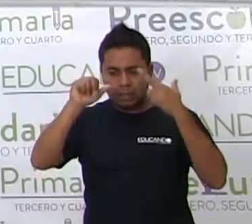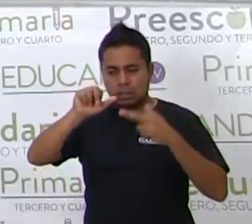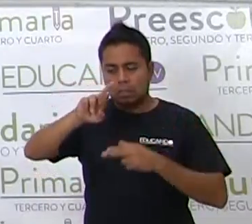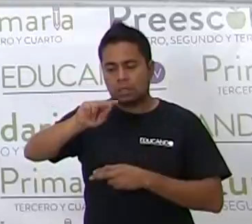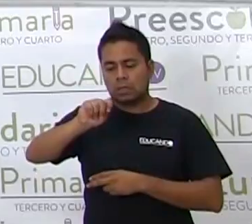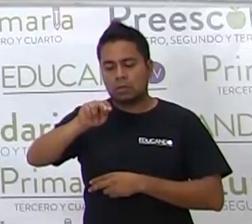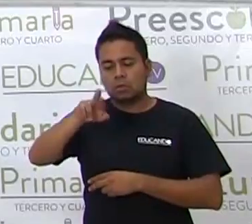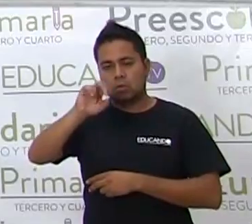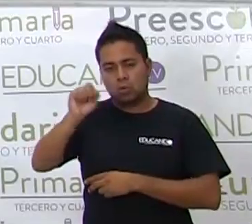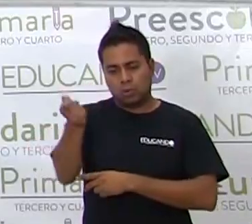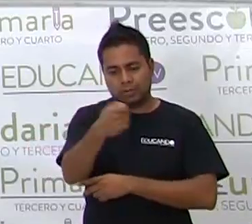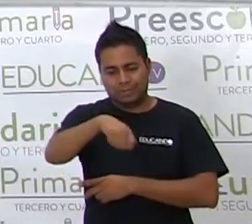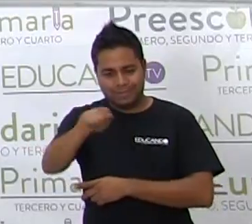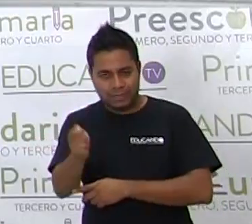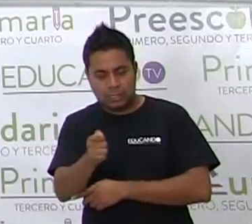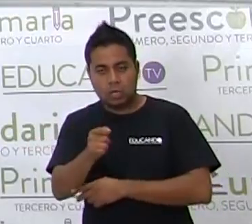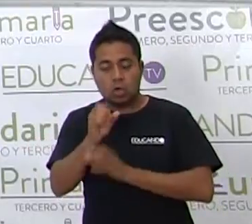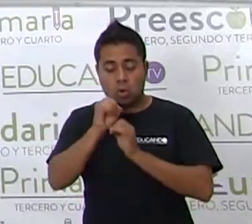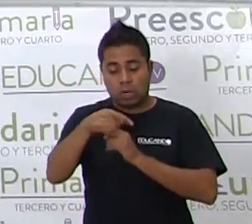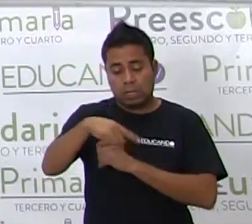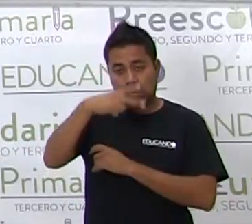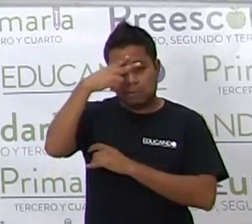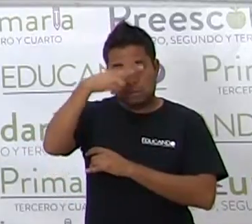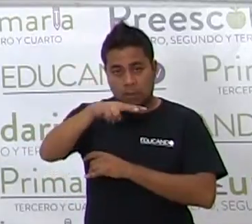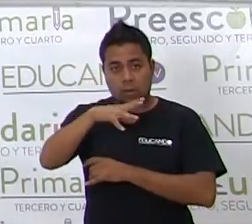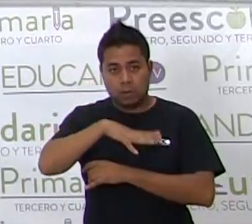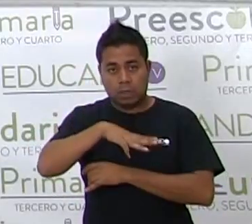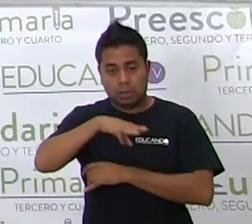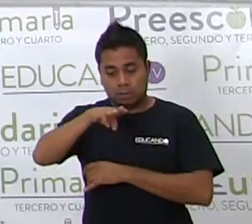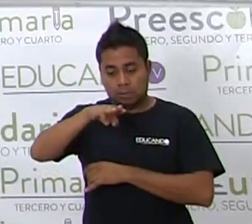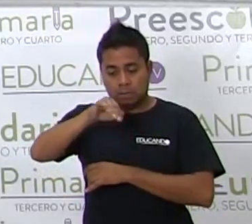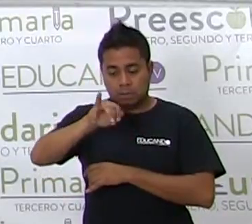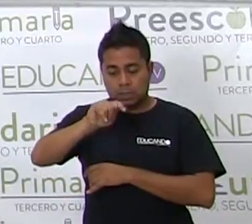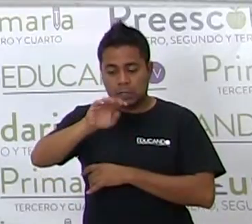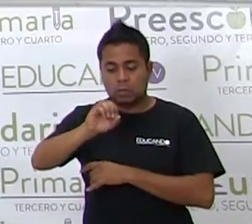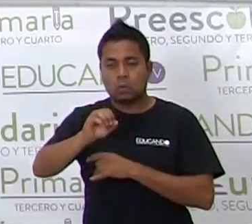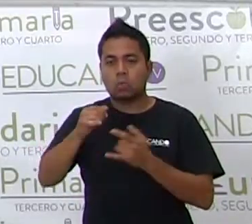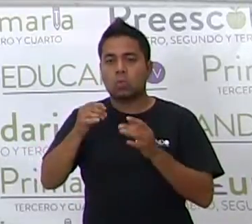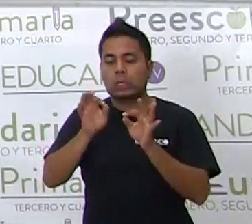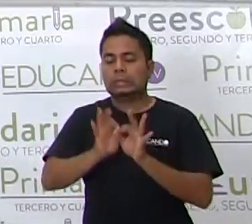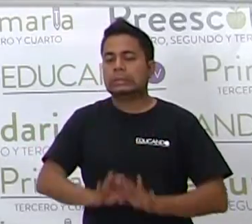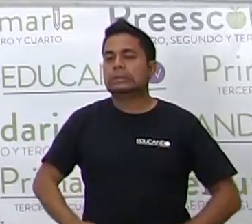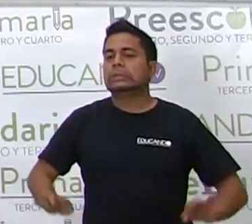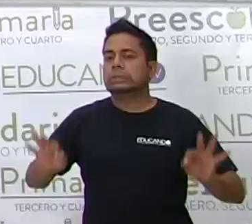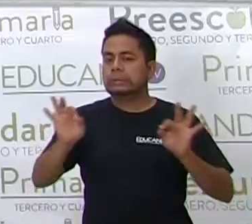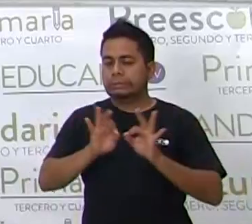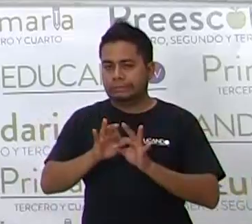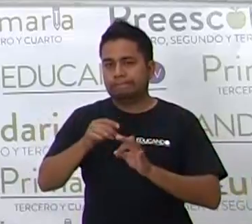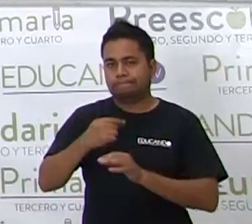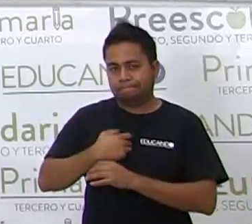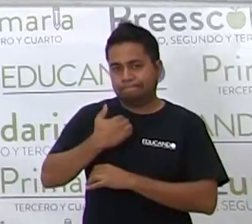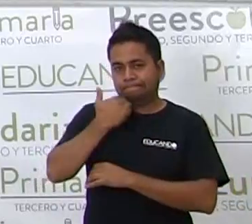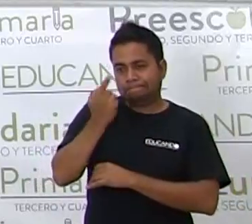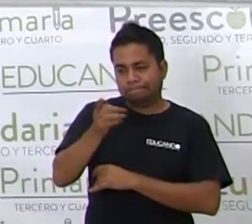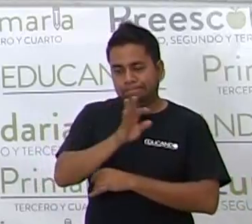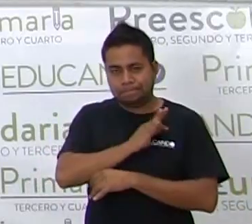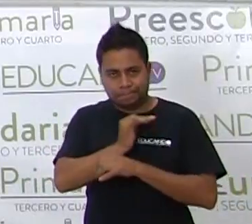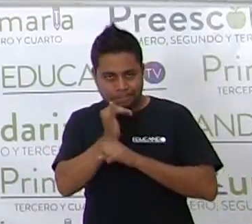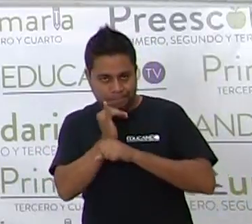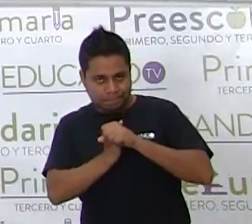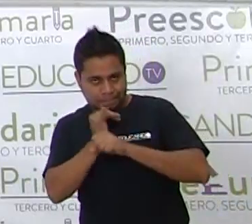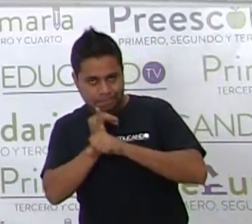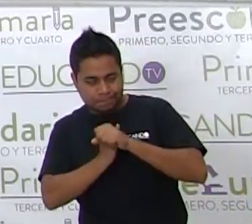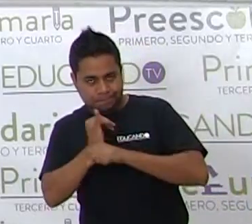en México nosotros tenemos un mito sumamente importante, el cual yo te invito a que puedas